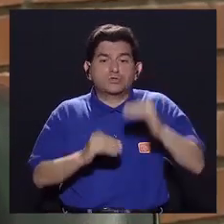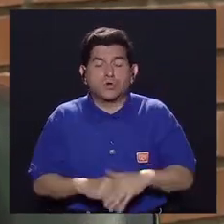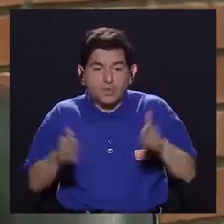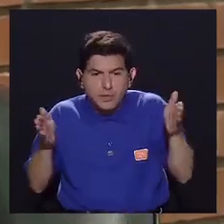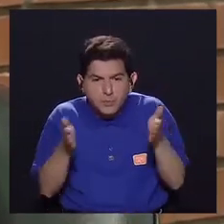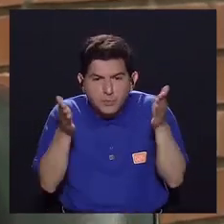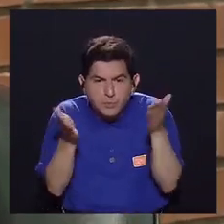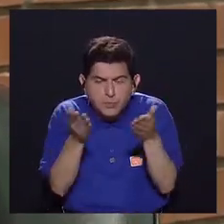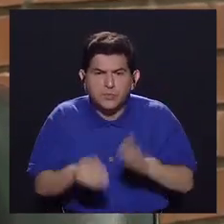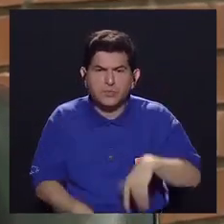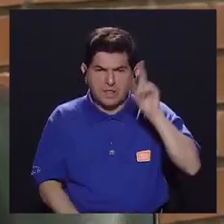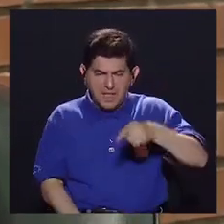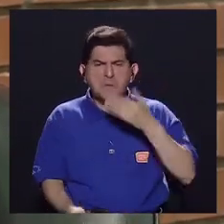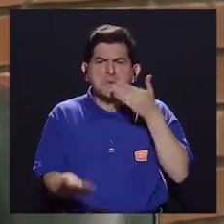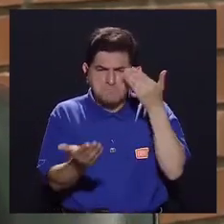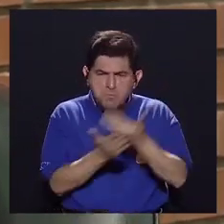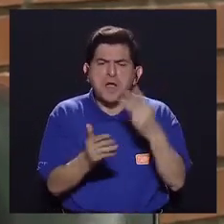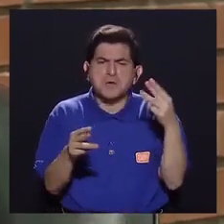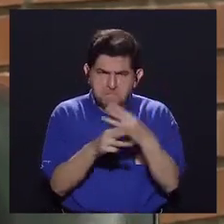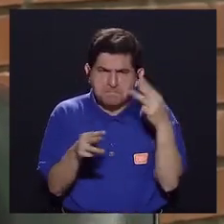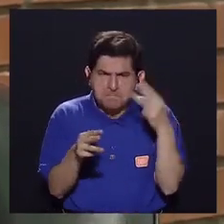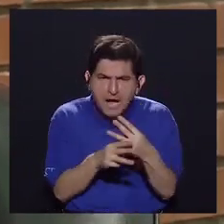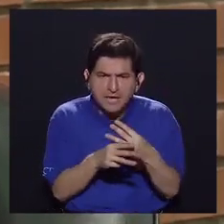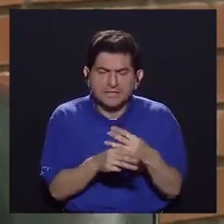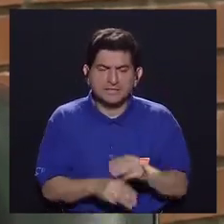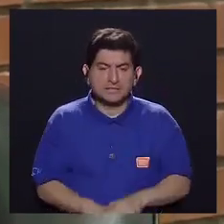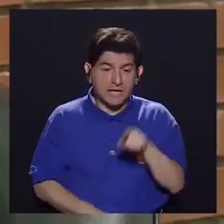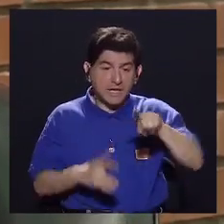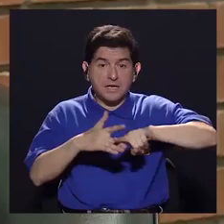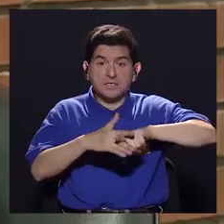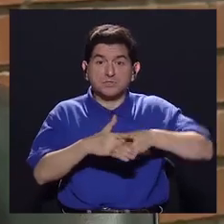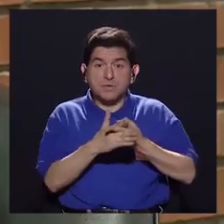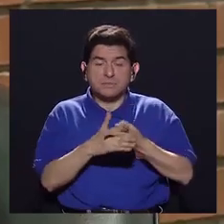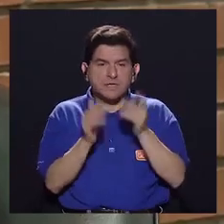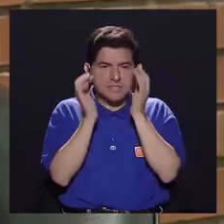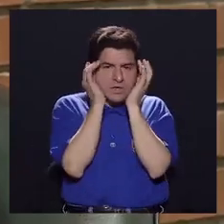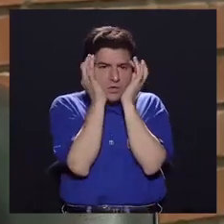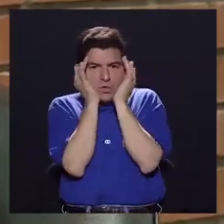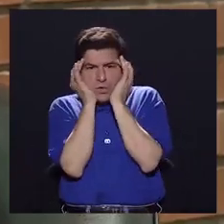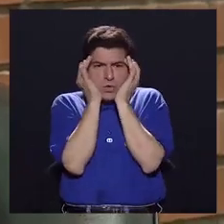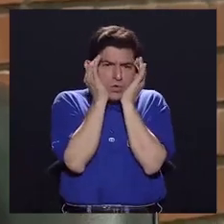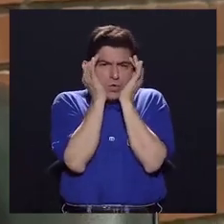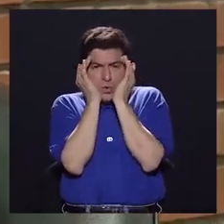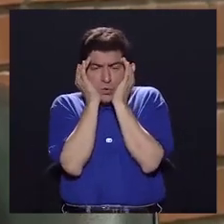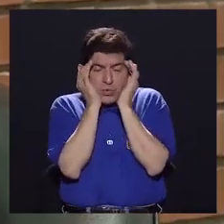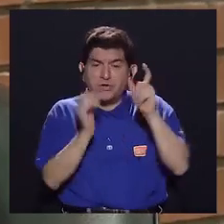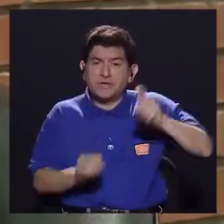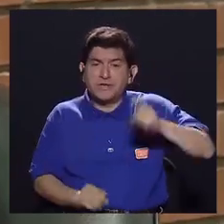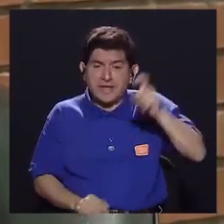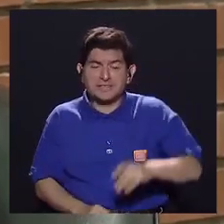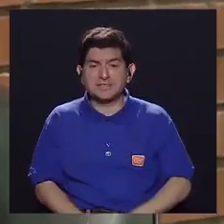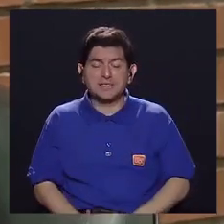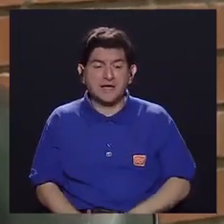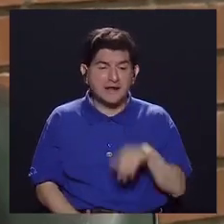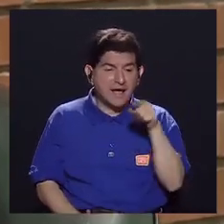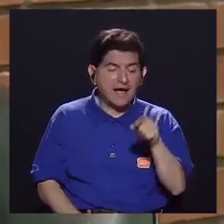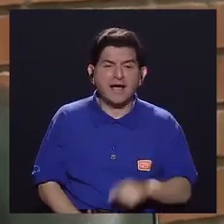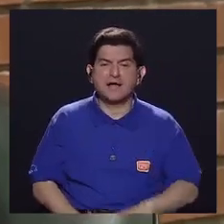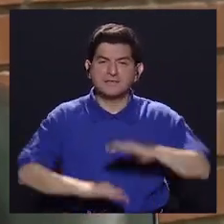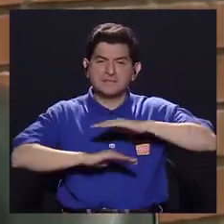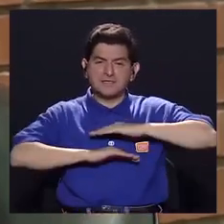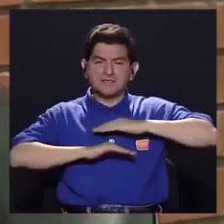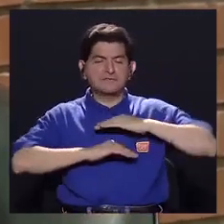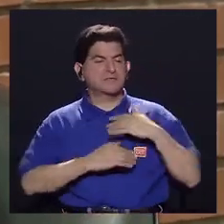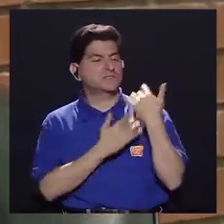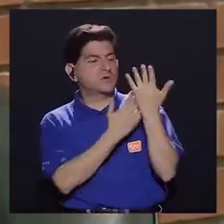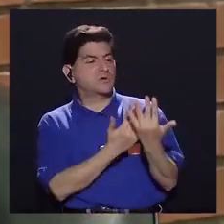sobreestimulación, más bien hacia que deben ser muy buenos en matemática, entonces eso empieza a generar ansiedad y esa necesidad de satisfacer, digamos,